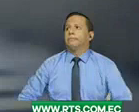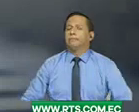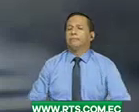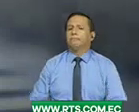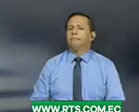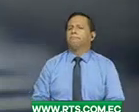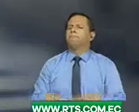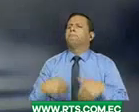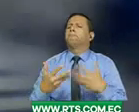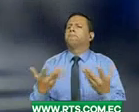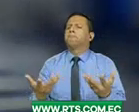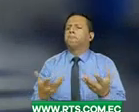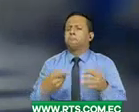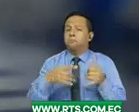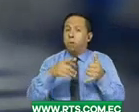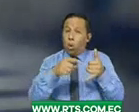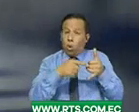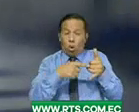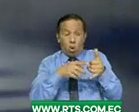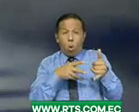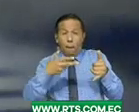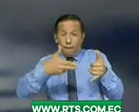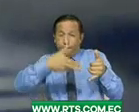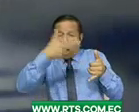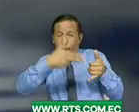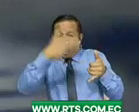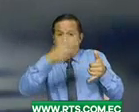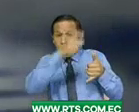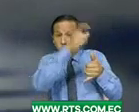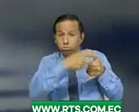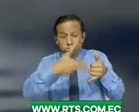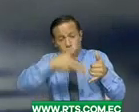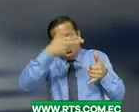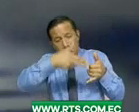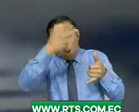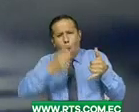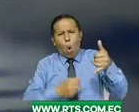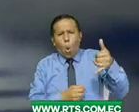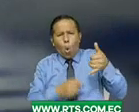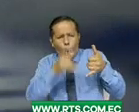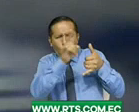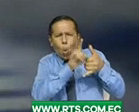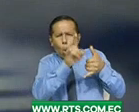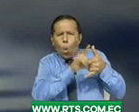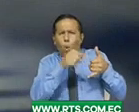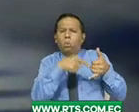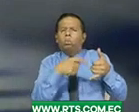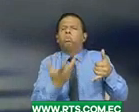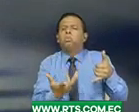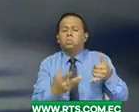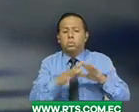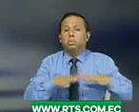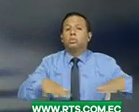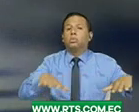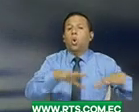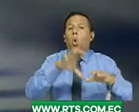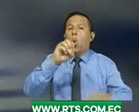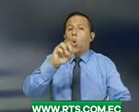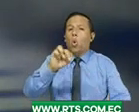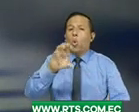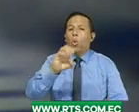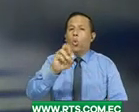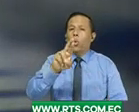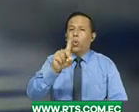Al parecer, el mensaje de crueldad que intentan sembrar los sicarios como que no tiene precedentes en el país. En el barrio Nueva Concordia, al sur de la